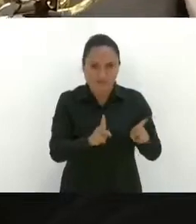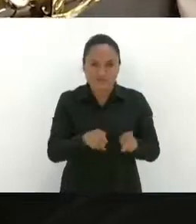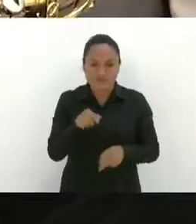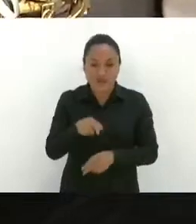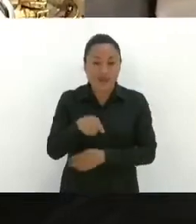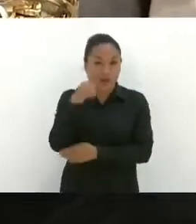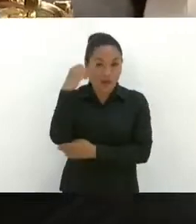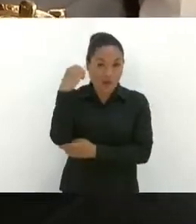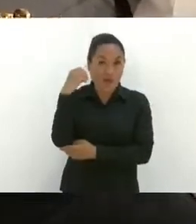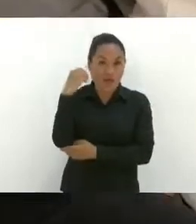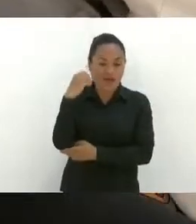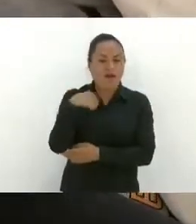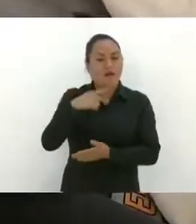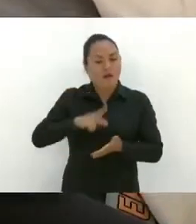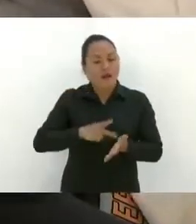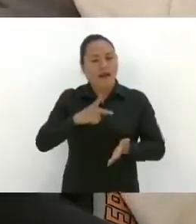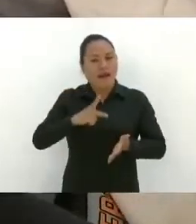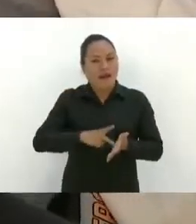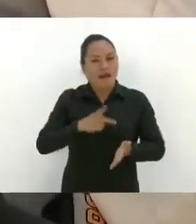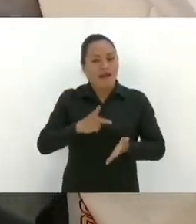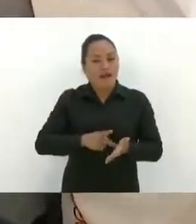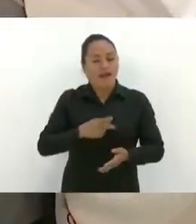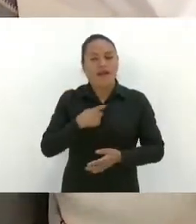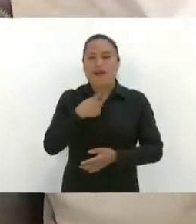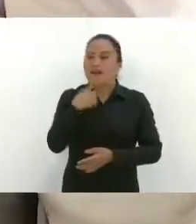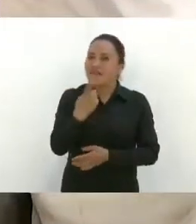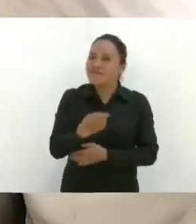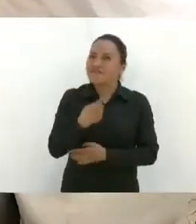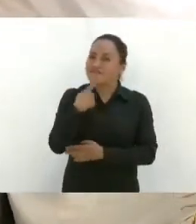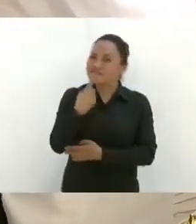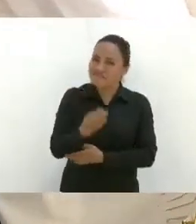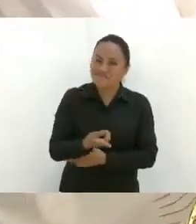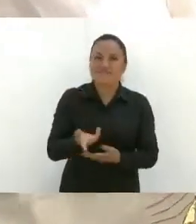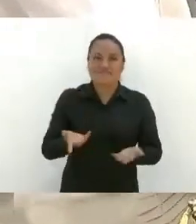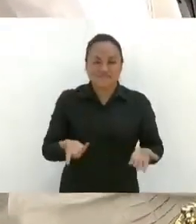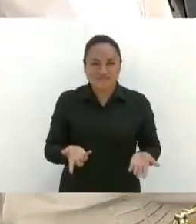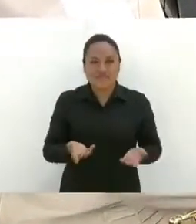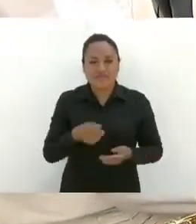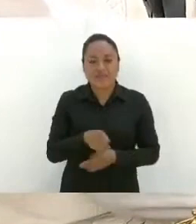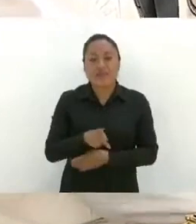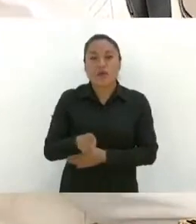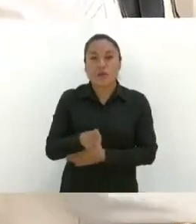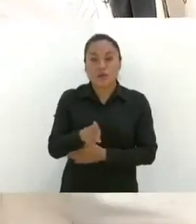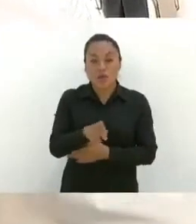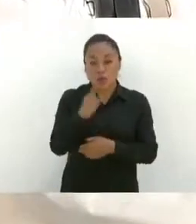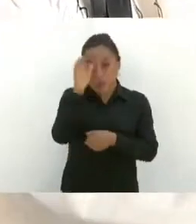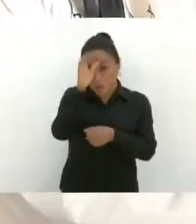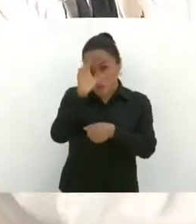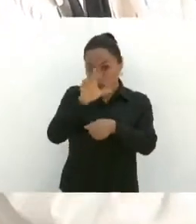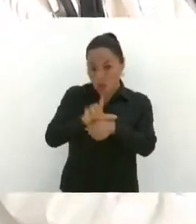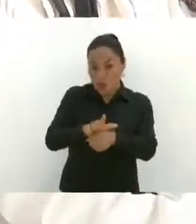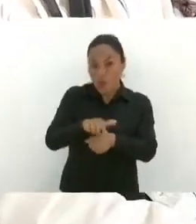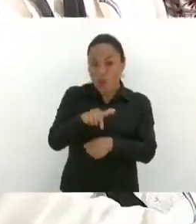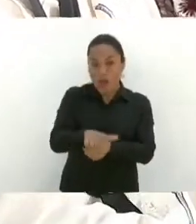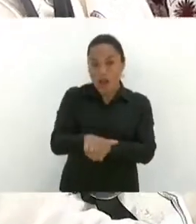repito Y lo repito Es de los pueblos Con más cultura En el mundo